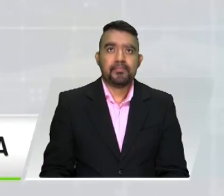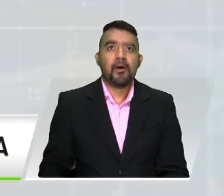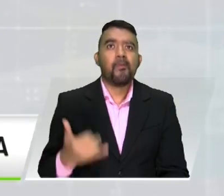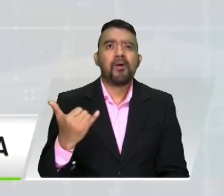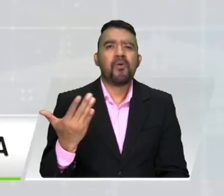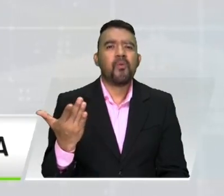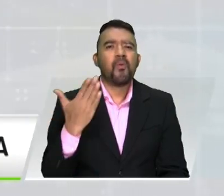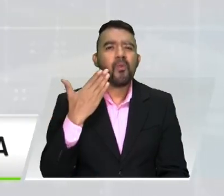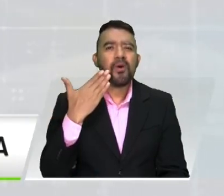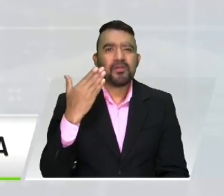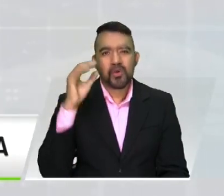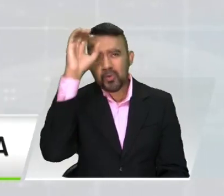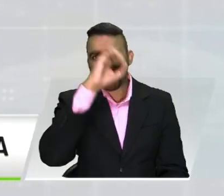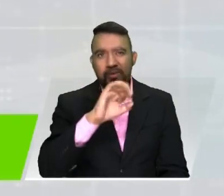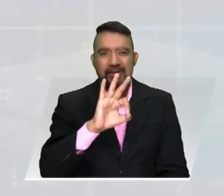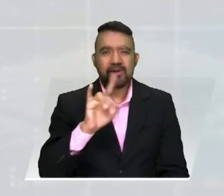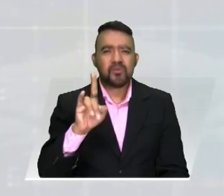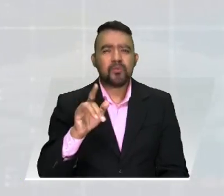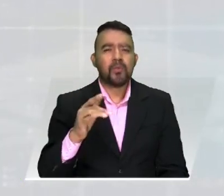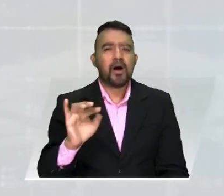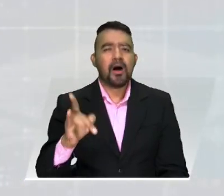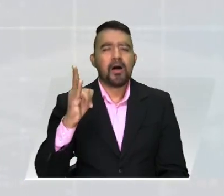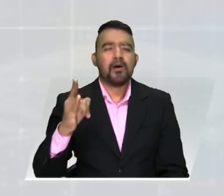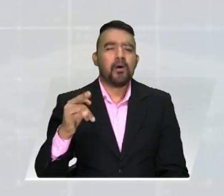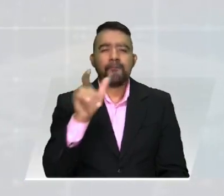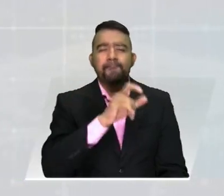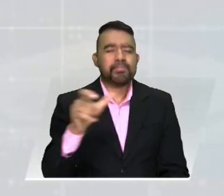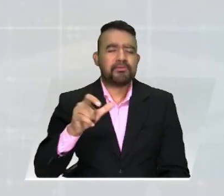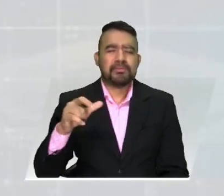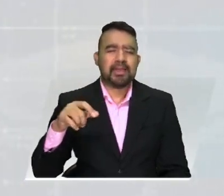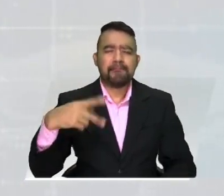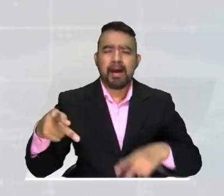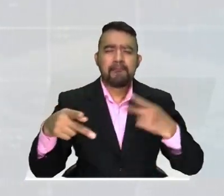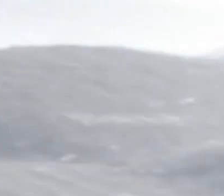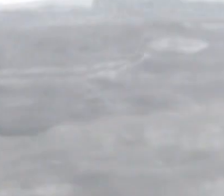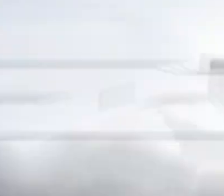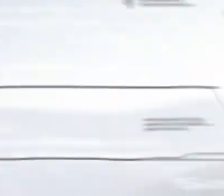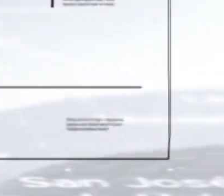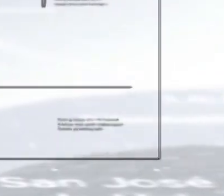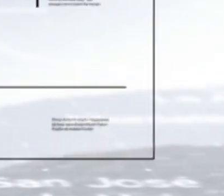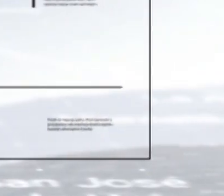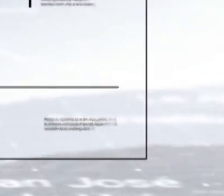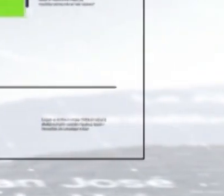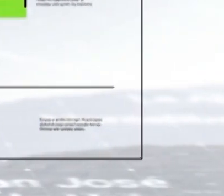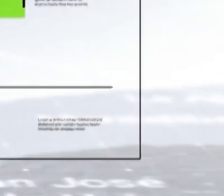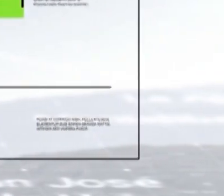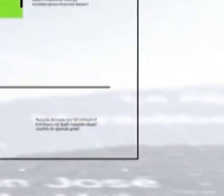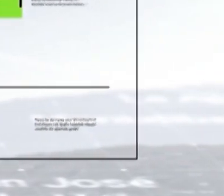Halloween hubo 119 lesionados en Medellín.